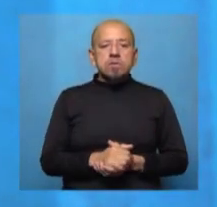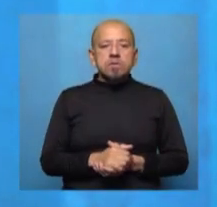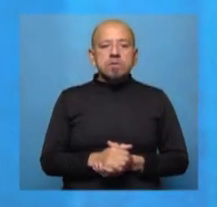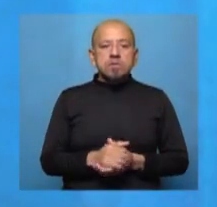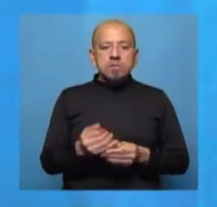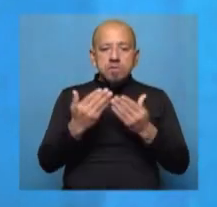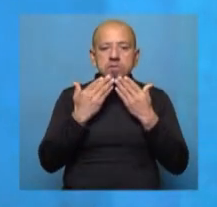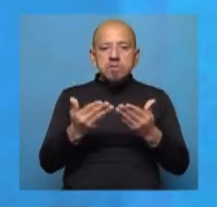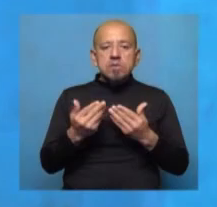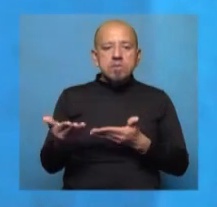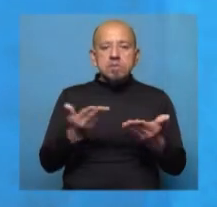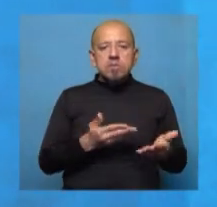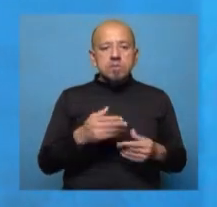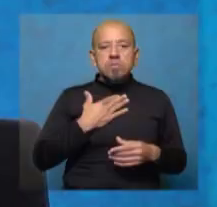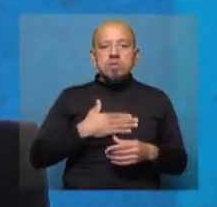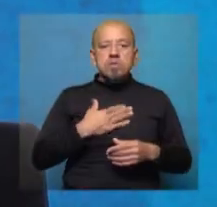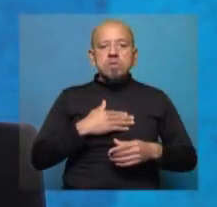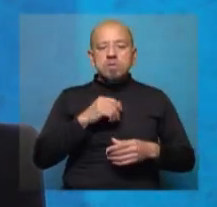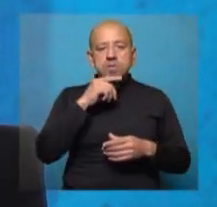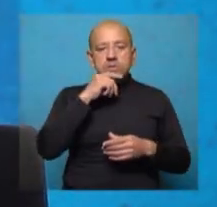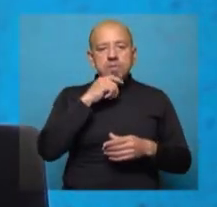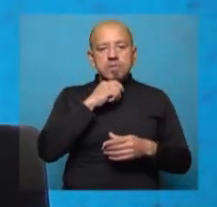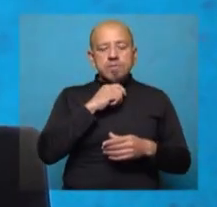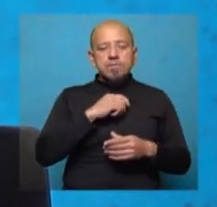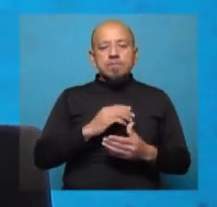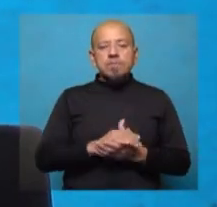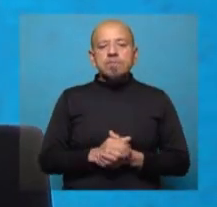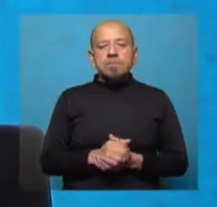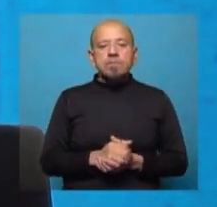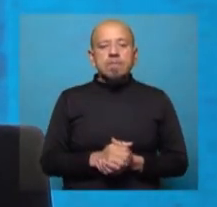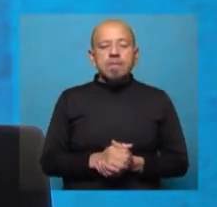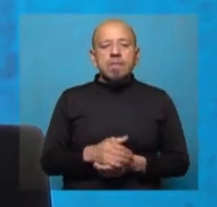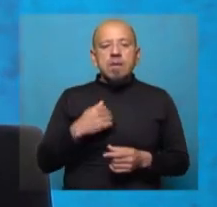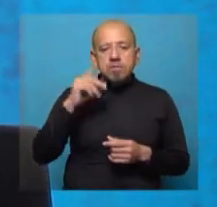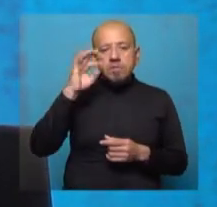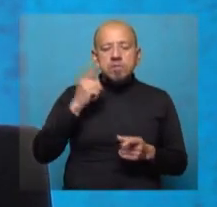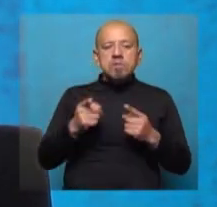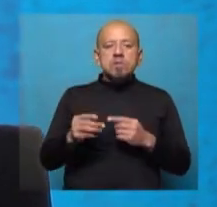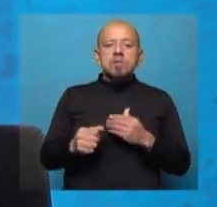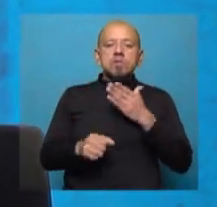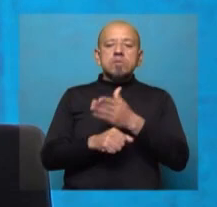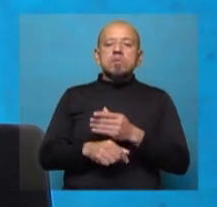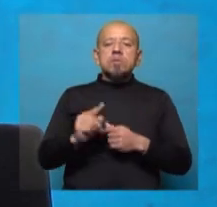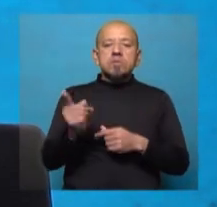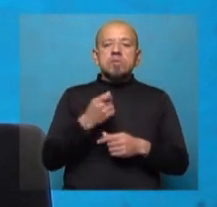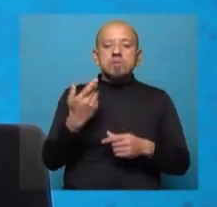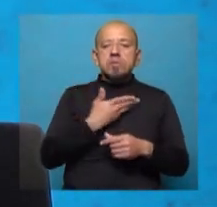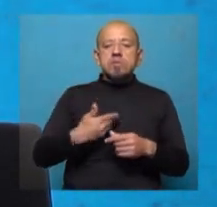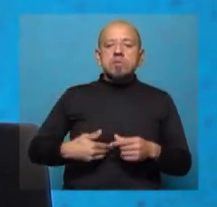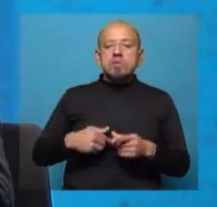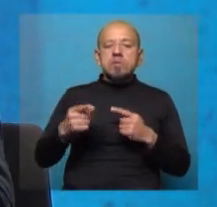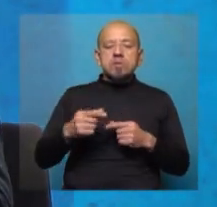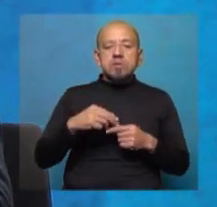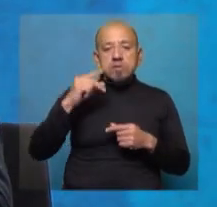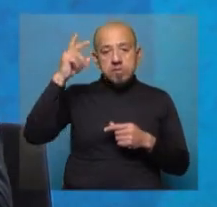gracias por la invitación un placer realmente bueno eh yo mencionaba recordaba recién en la introducción este deseo no del expresidente Vázquez precisamente de que